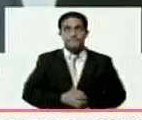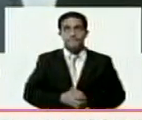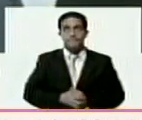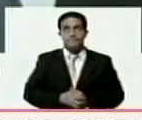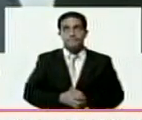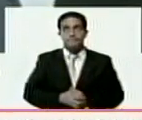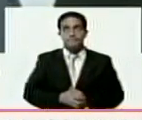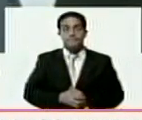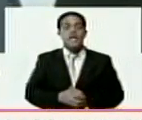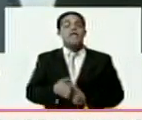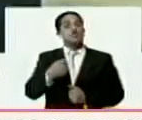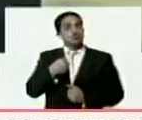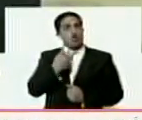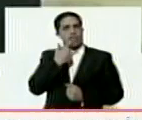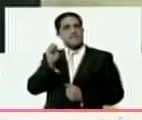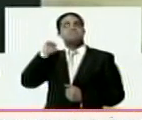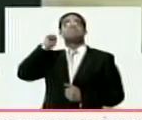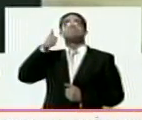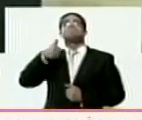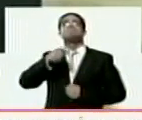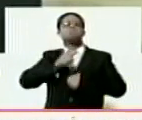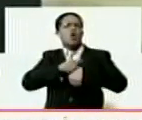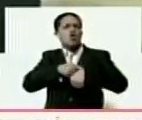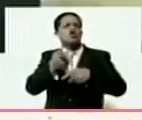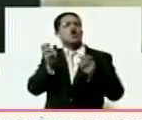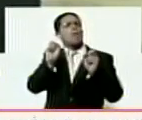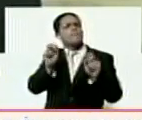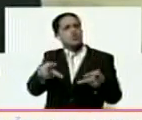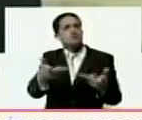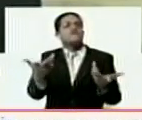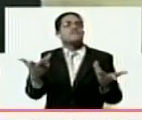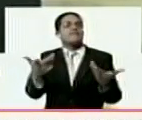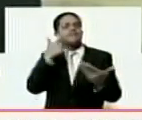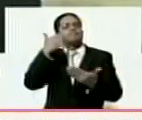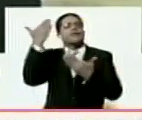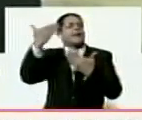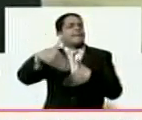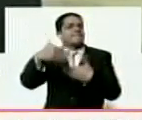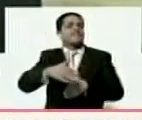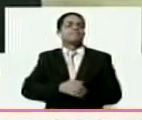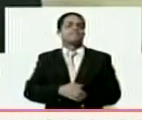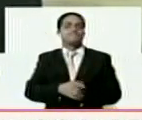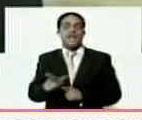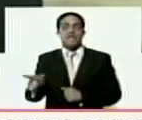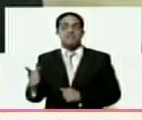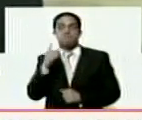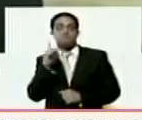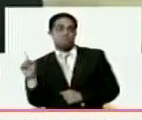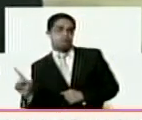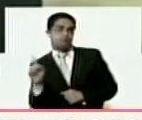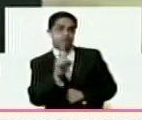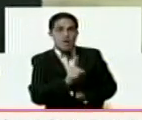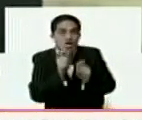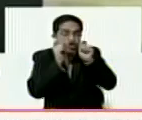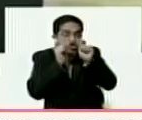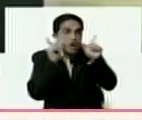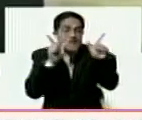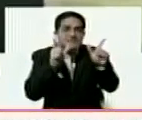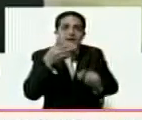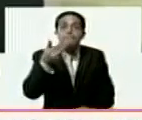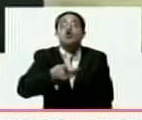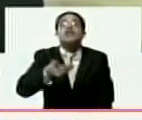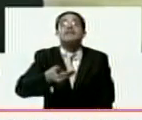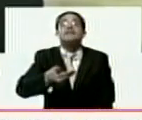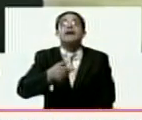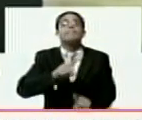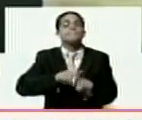Yo he estado diciendo por mucho tiempo de que las oportunidades van a ser limitadas. El elemento sorpresa para el presidente es muy importante. Sin embargo, lo